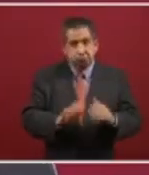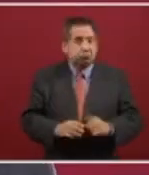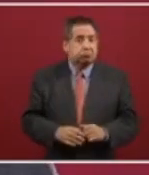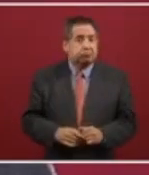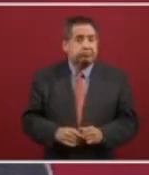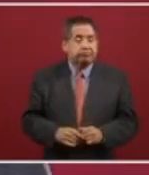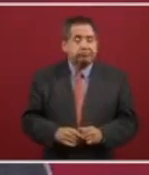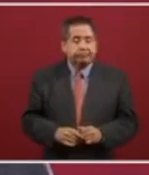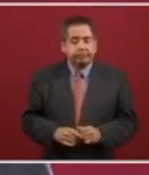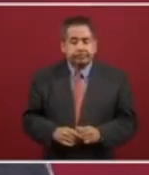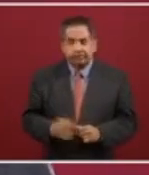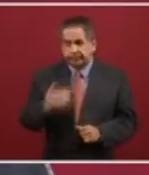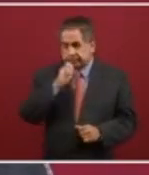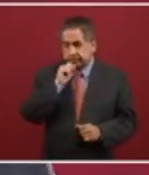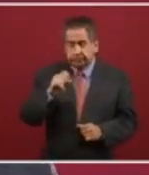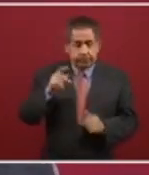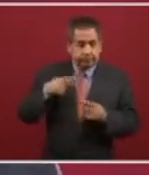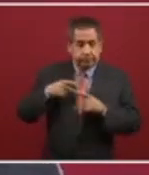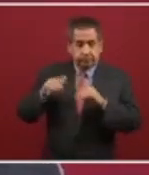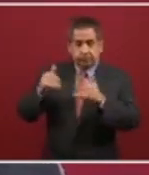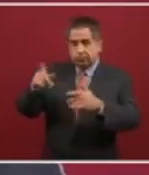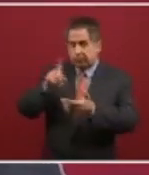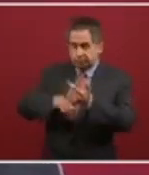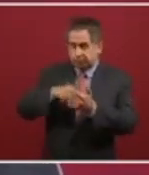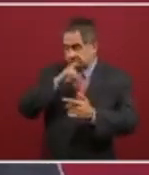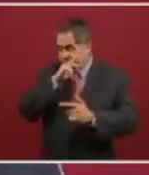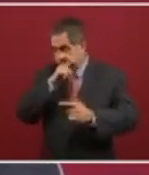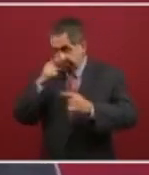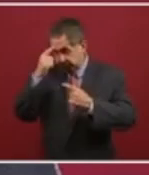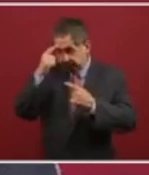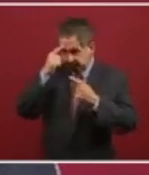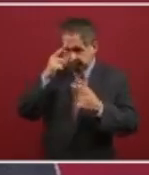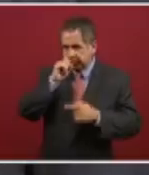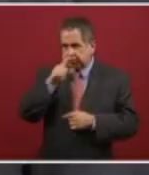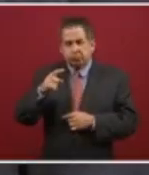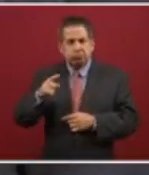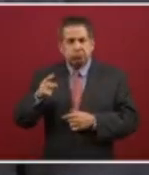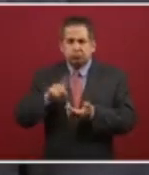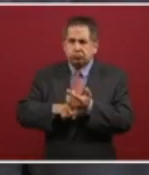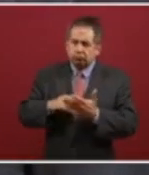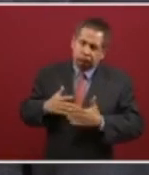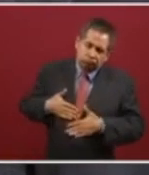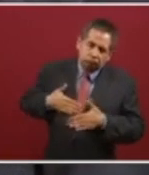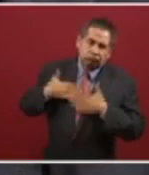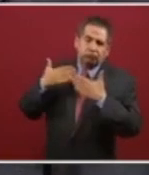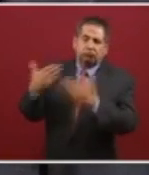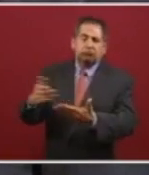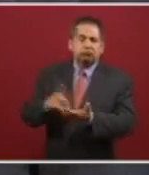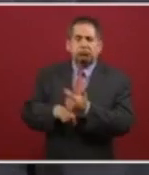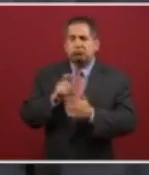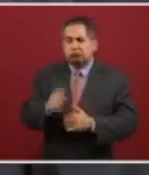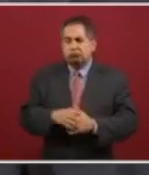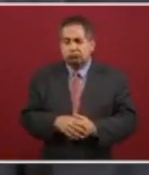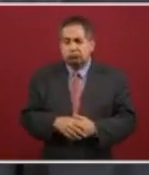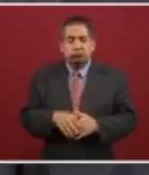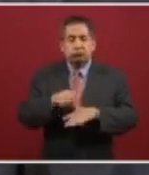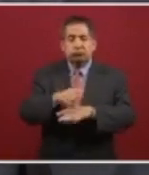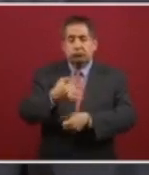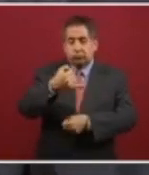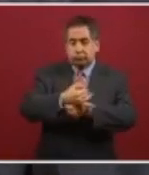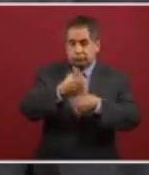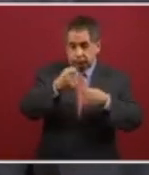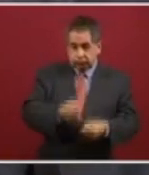y sí tienen preocupación, pero también confianza en el tema de la inseguridad.